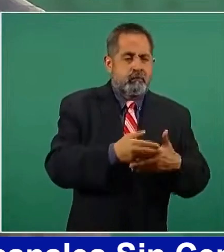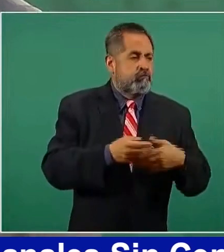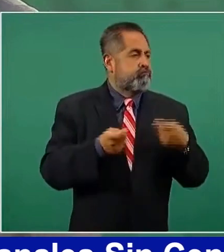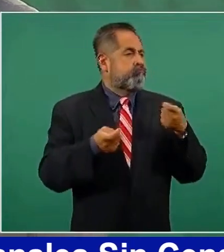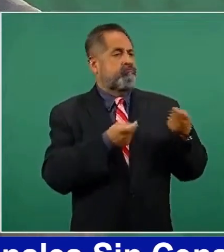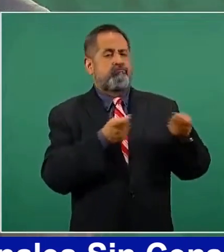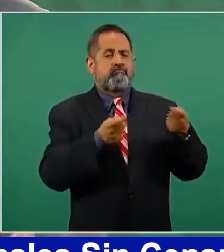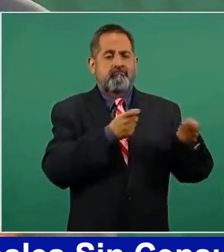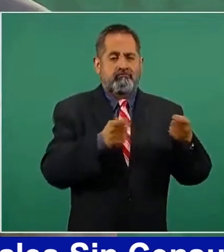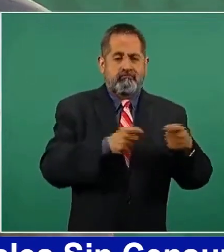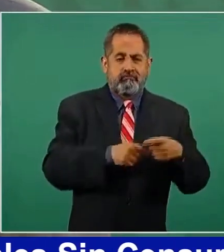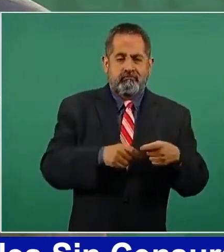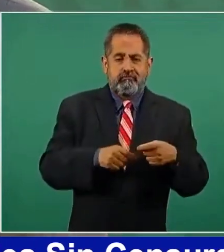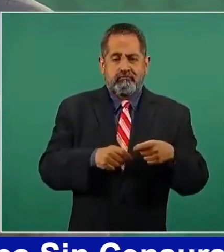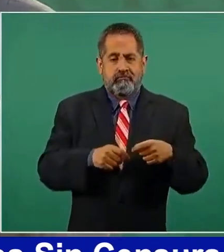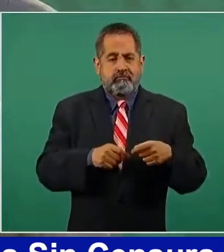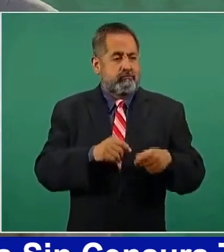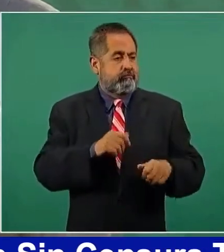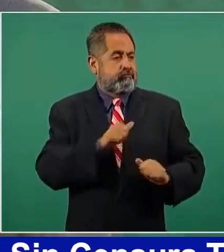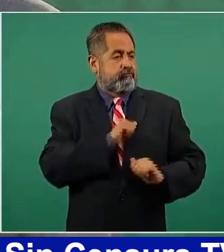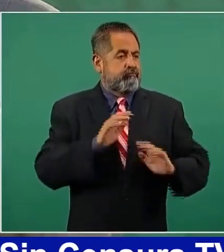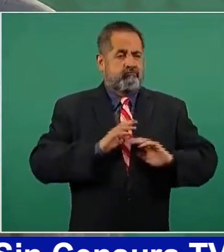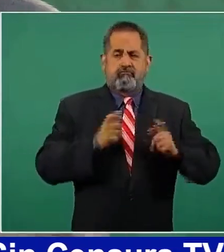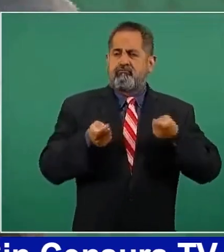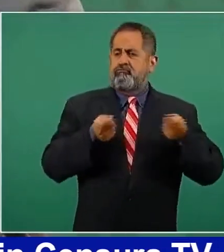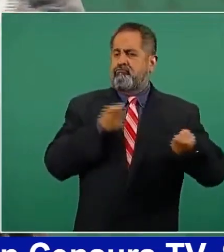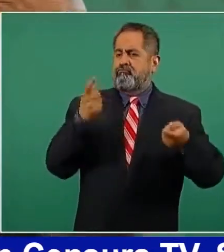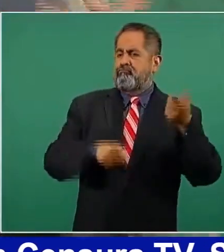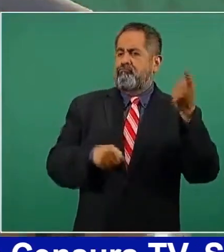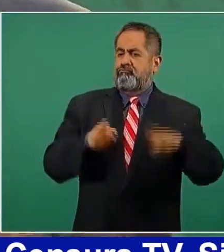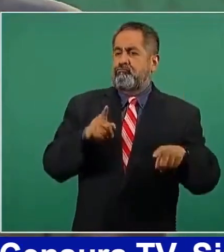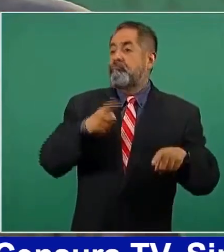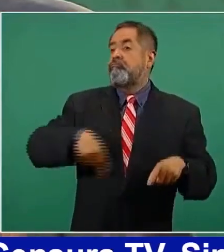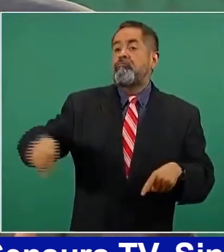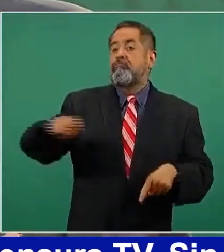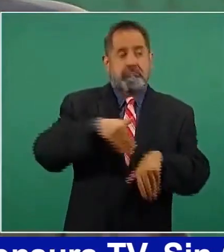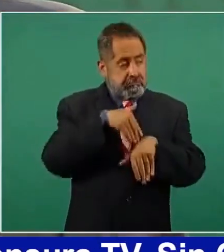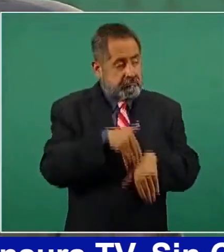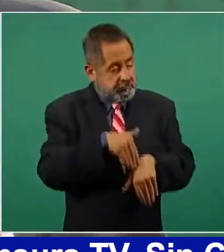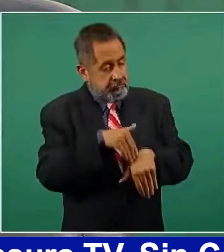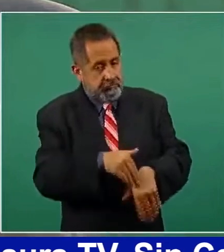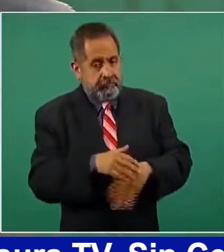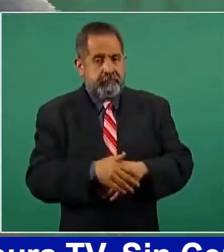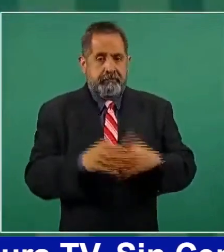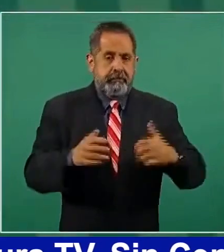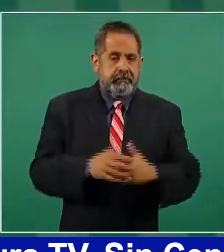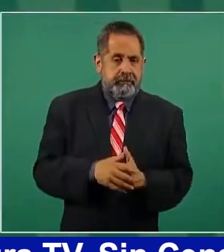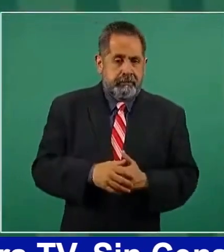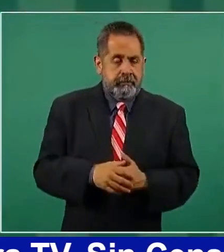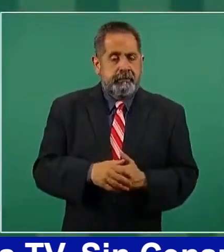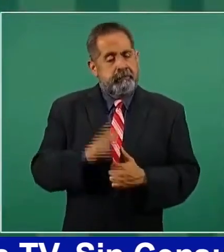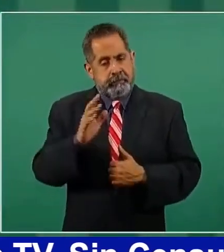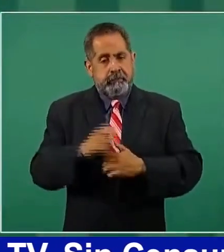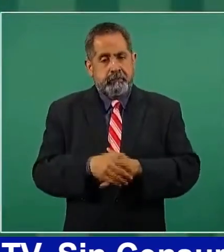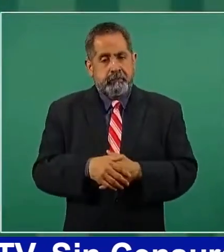dominando militarmente. Él se salva de milagro,